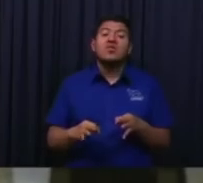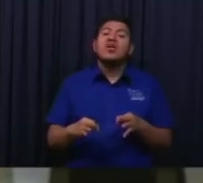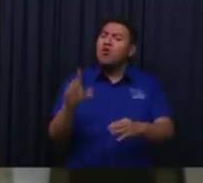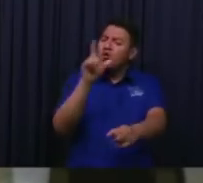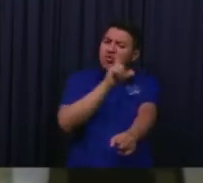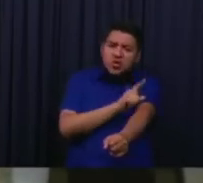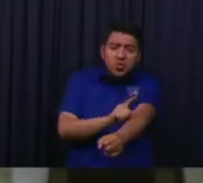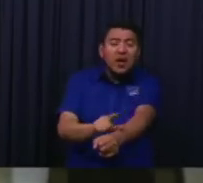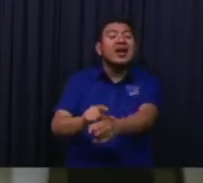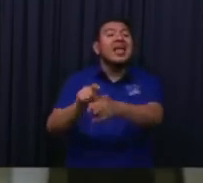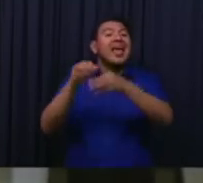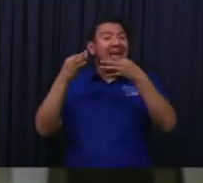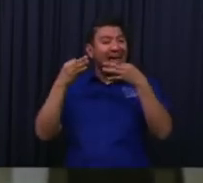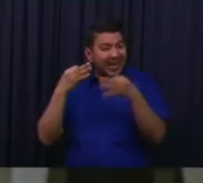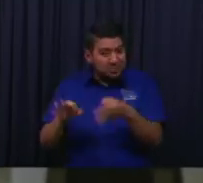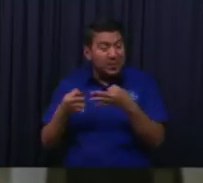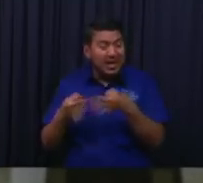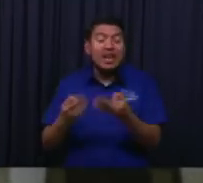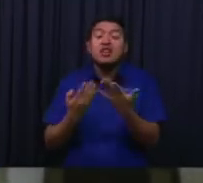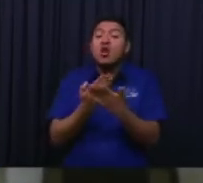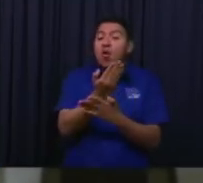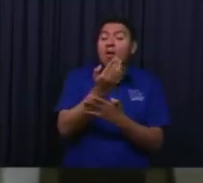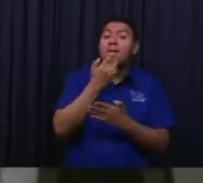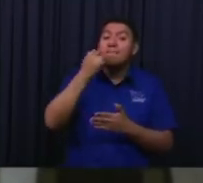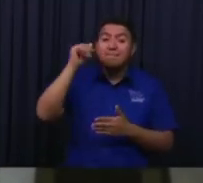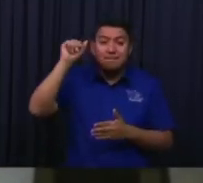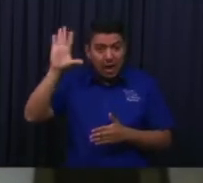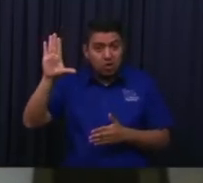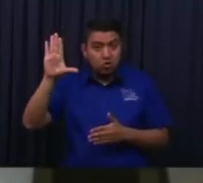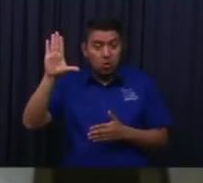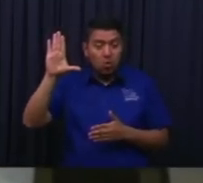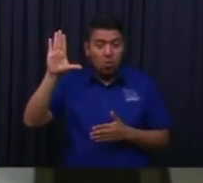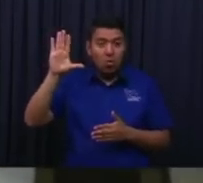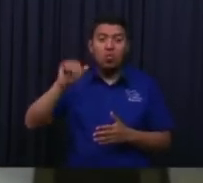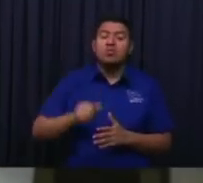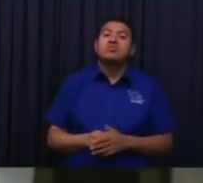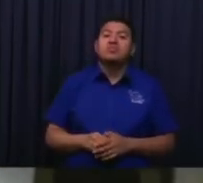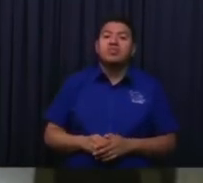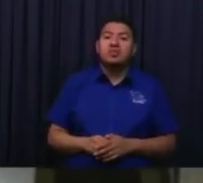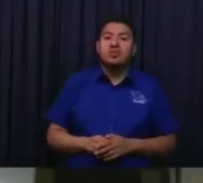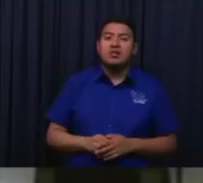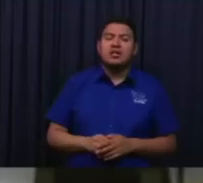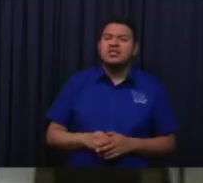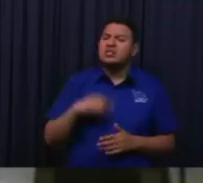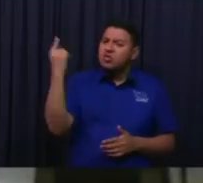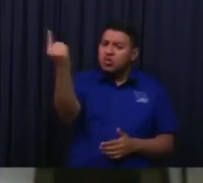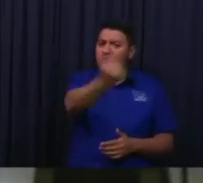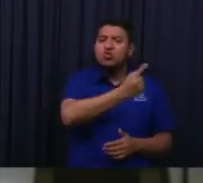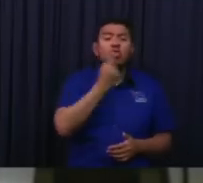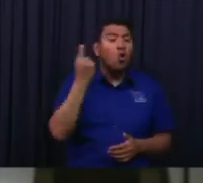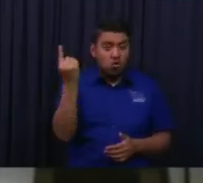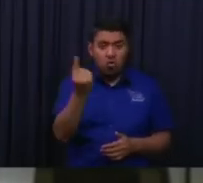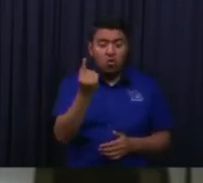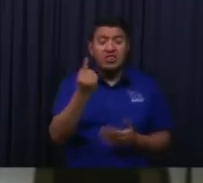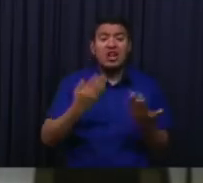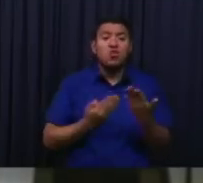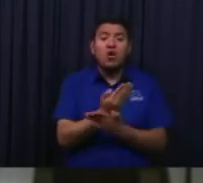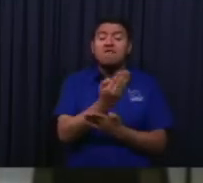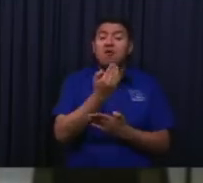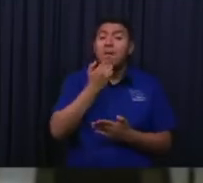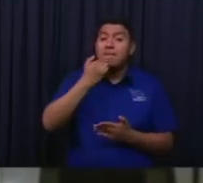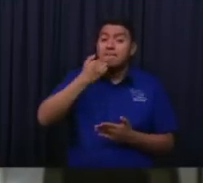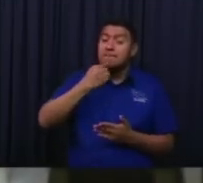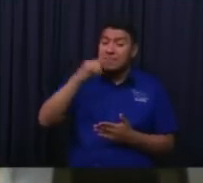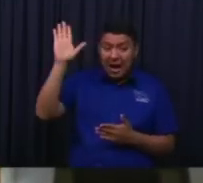explicando algo del nuevo pacto, aunque el nuevo pacto es todo lo que predicamos. Nosotros predicamos todo basado en el nuevo pacto, pero